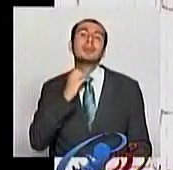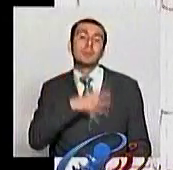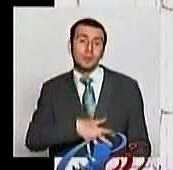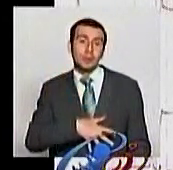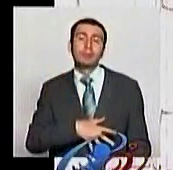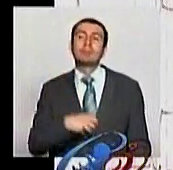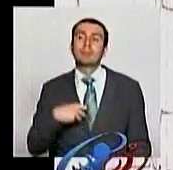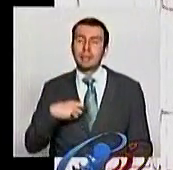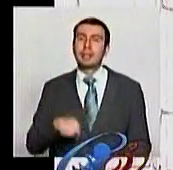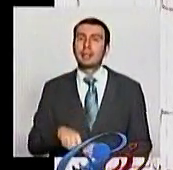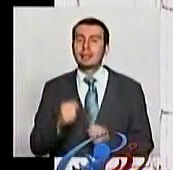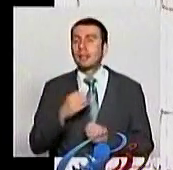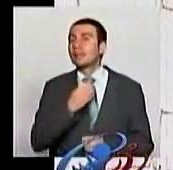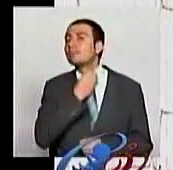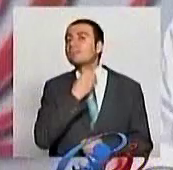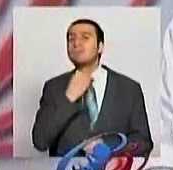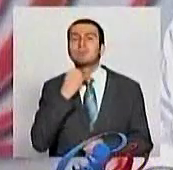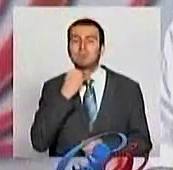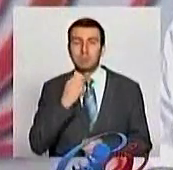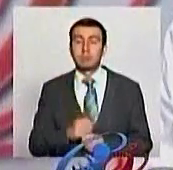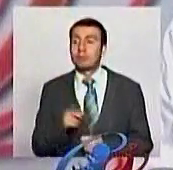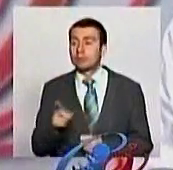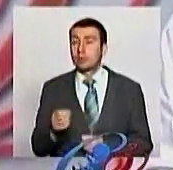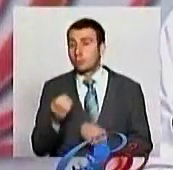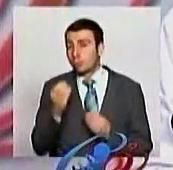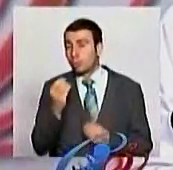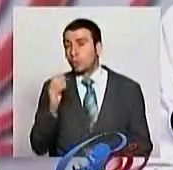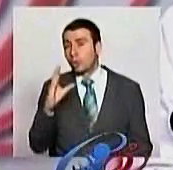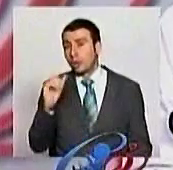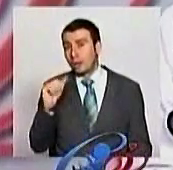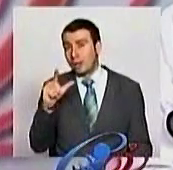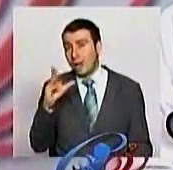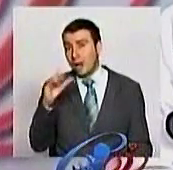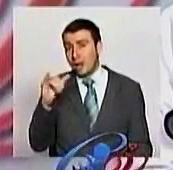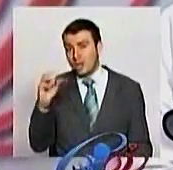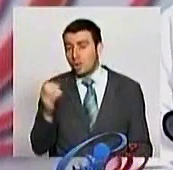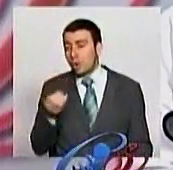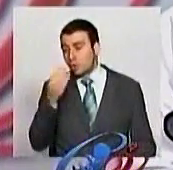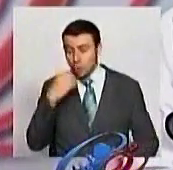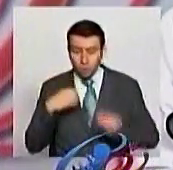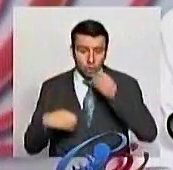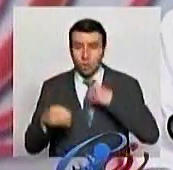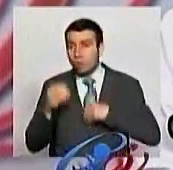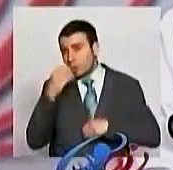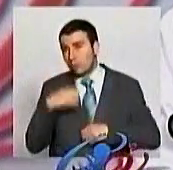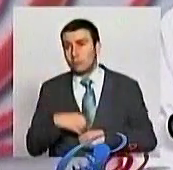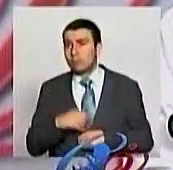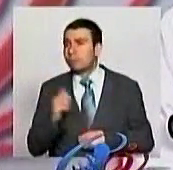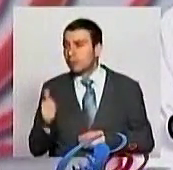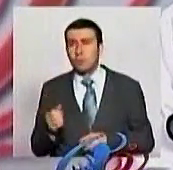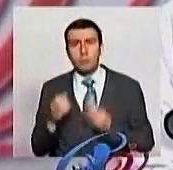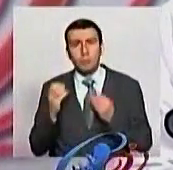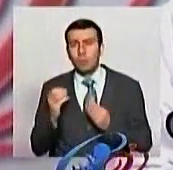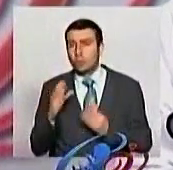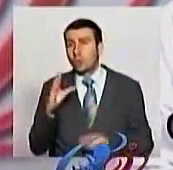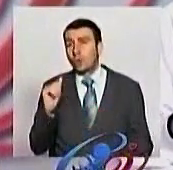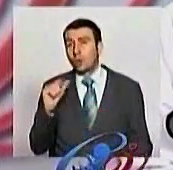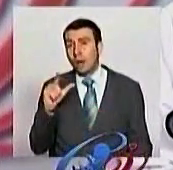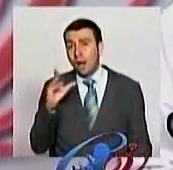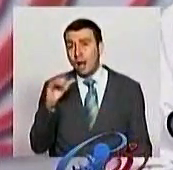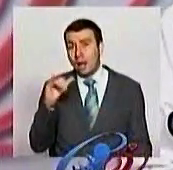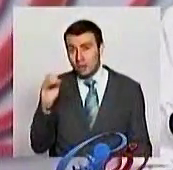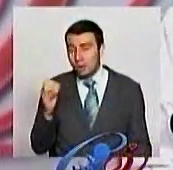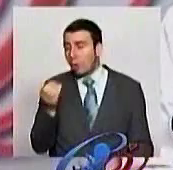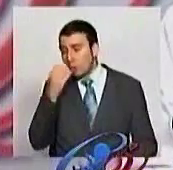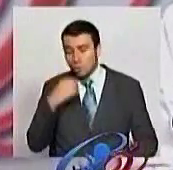la tiroides, ¿cierto? Que consumía mucho calcio, y por ese consumo de calcio alto, ¿cierto? Esta